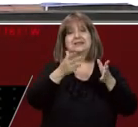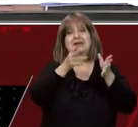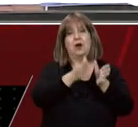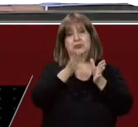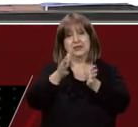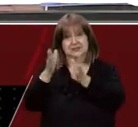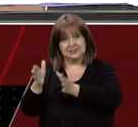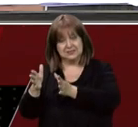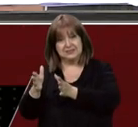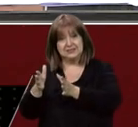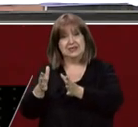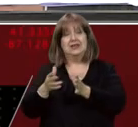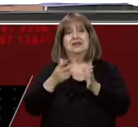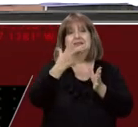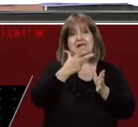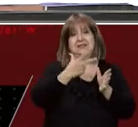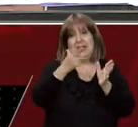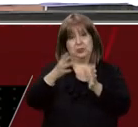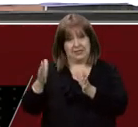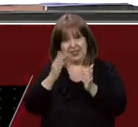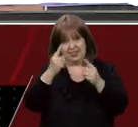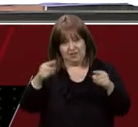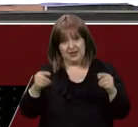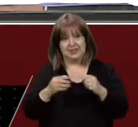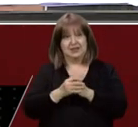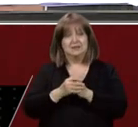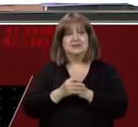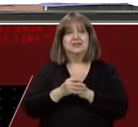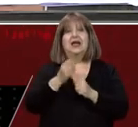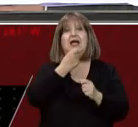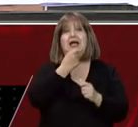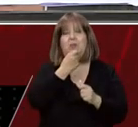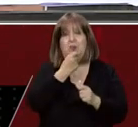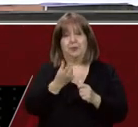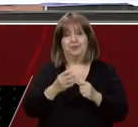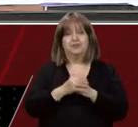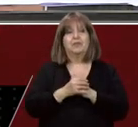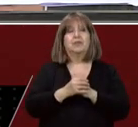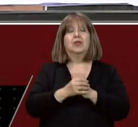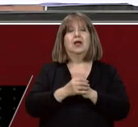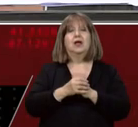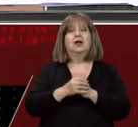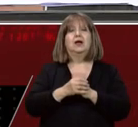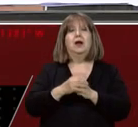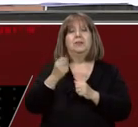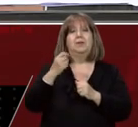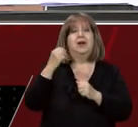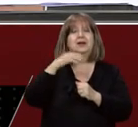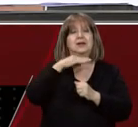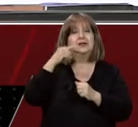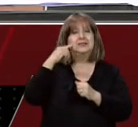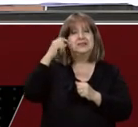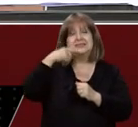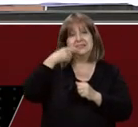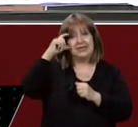preguntar 3 veces la misma cosa. Ejemplo, déjeme que me acerque para ver. Sería así. Gisela, en primer causa, ¿eso que